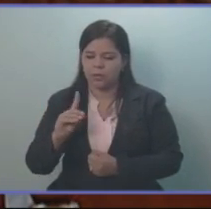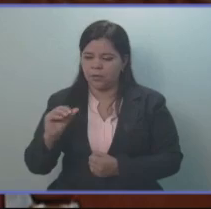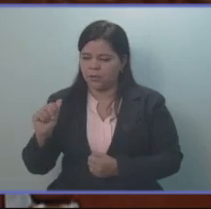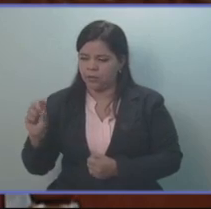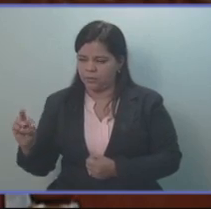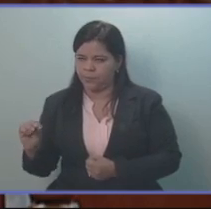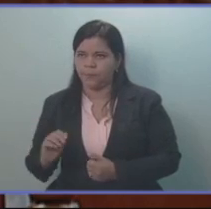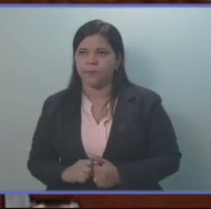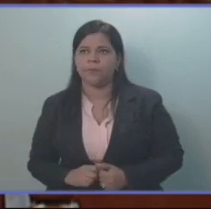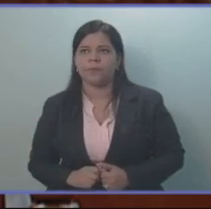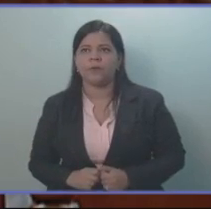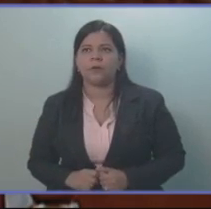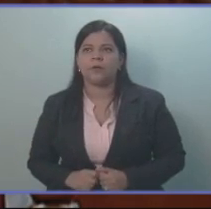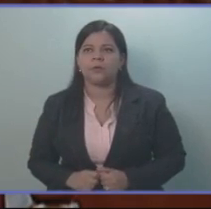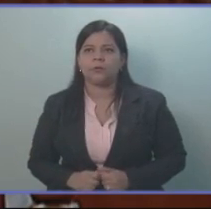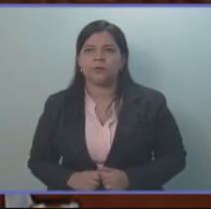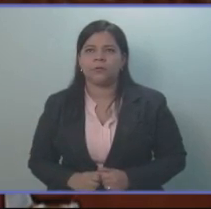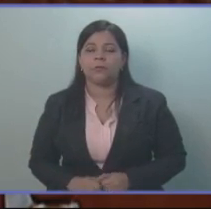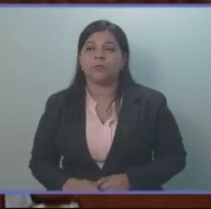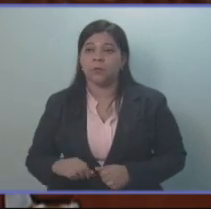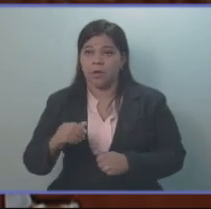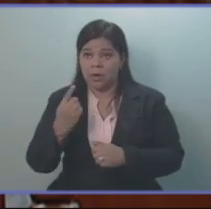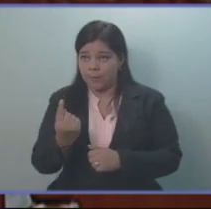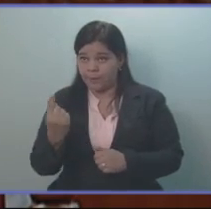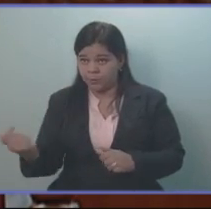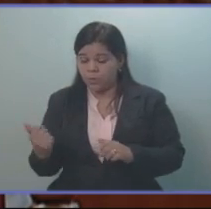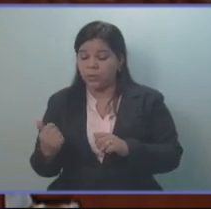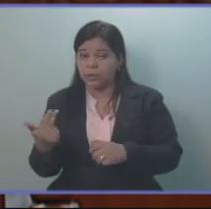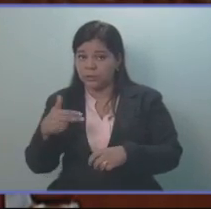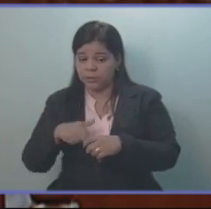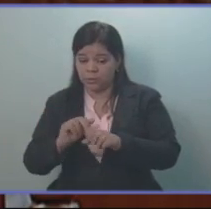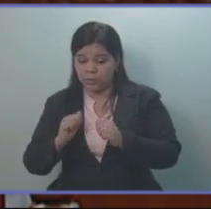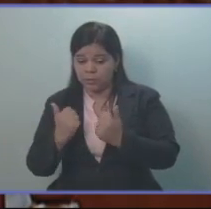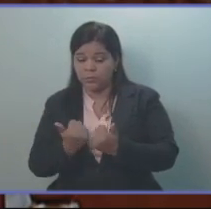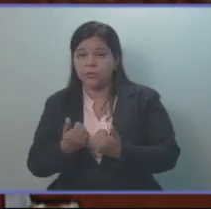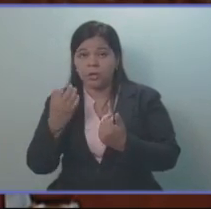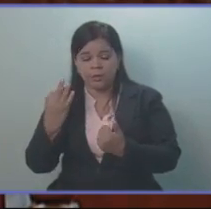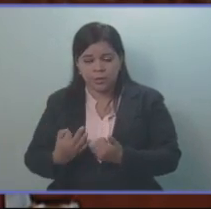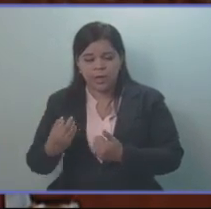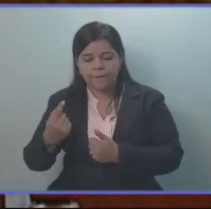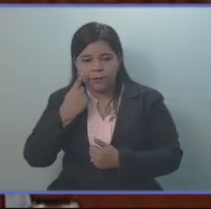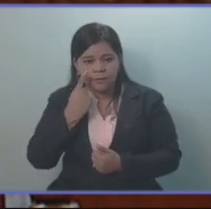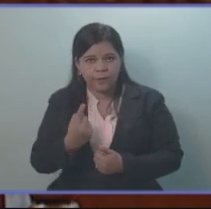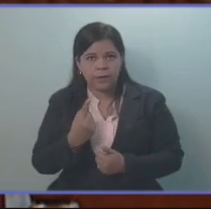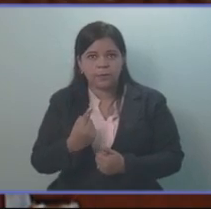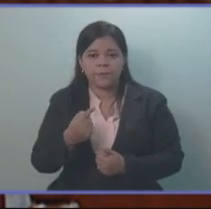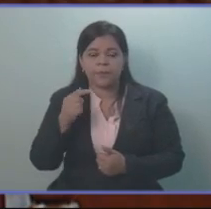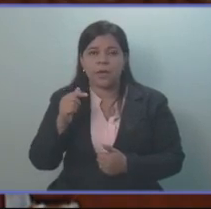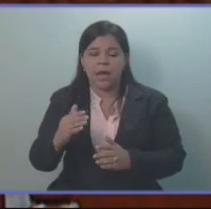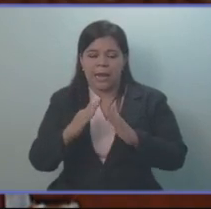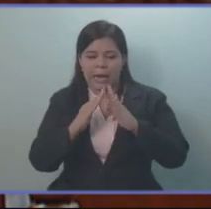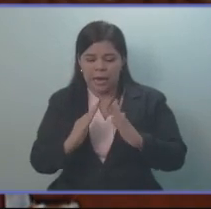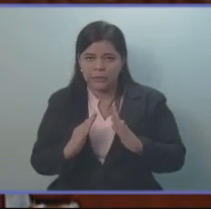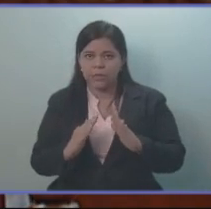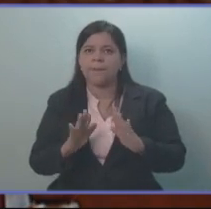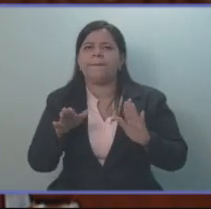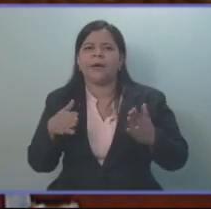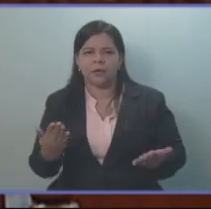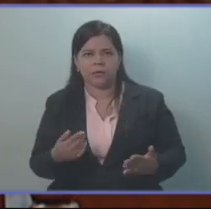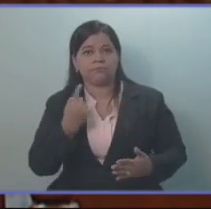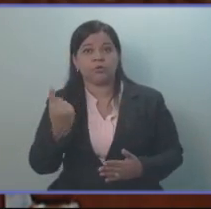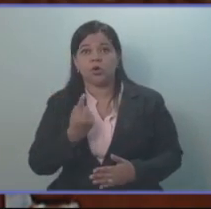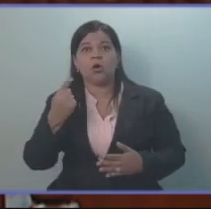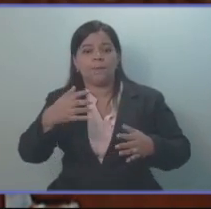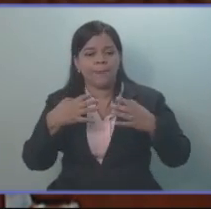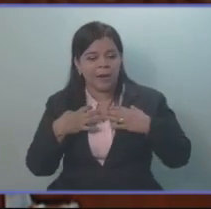CDAM. Los asociados deberán destinar la respectiva vivienda adjudicada para residir con su grupo familiar.